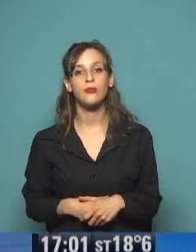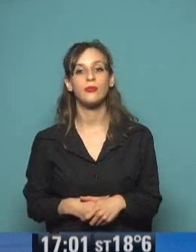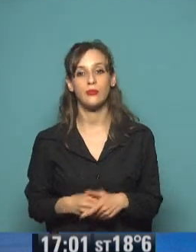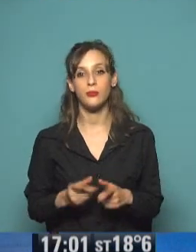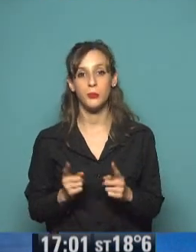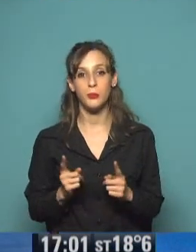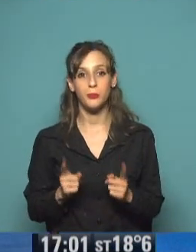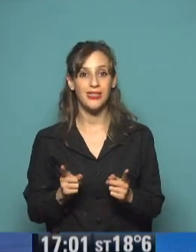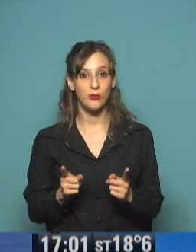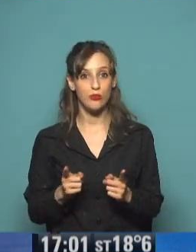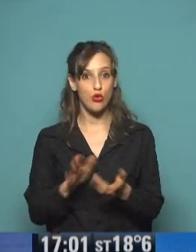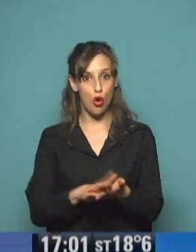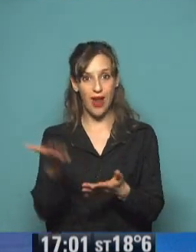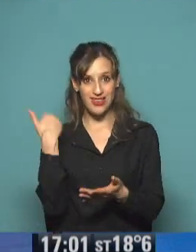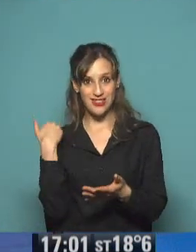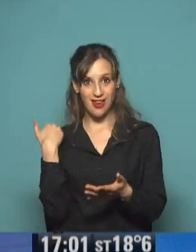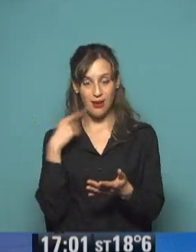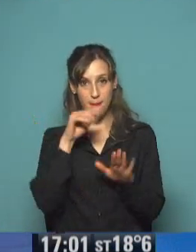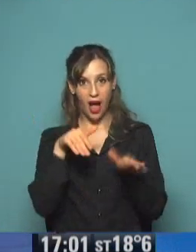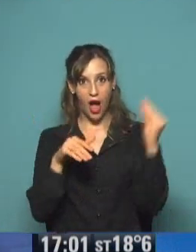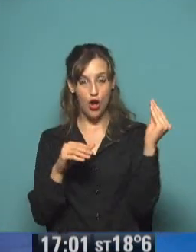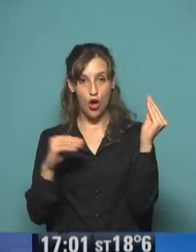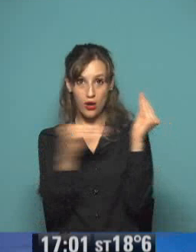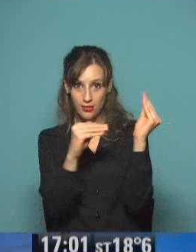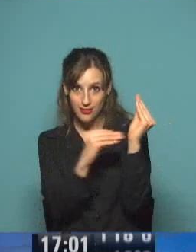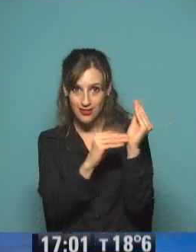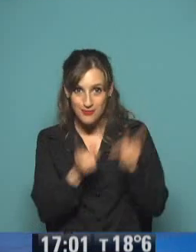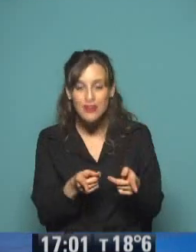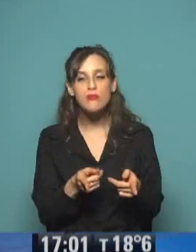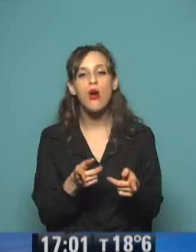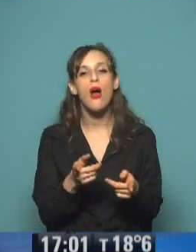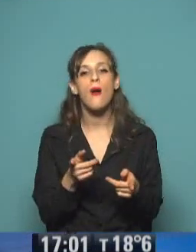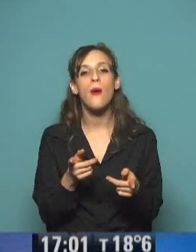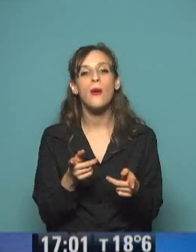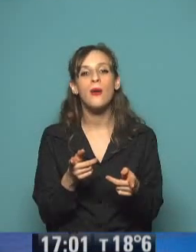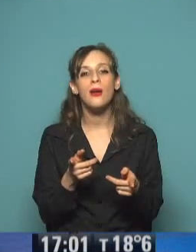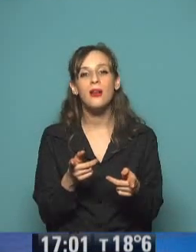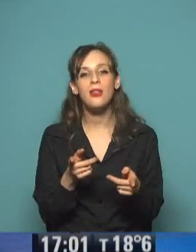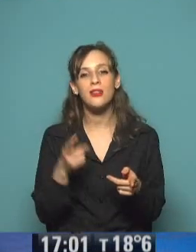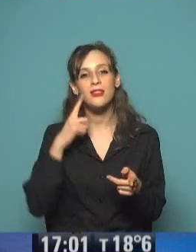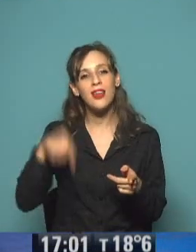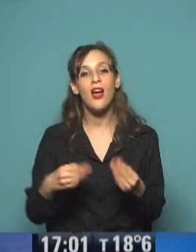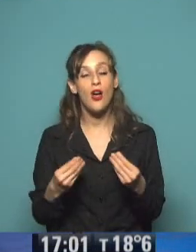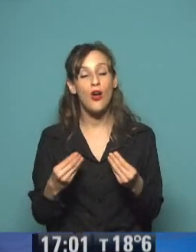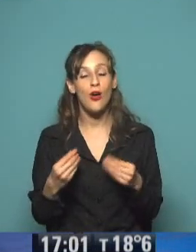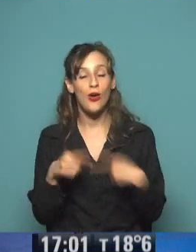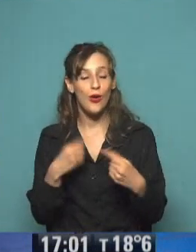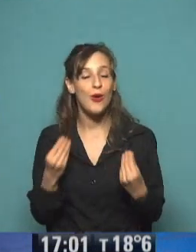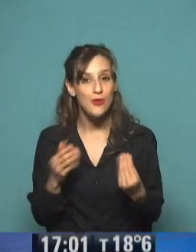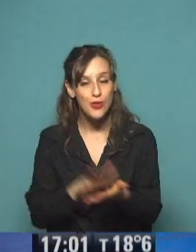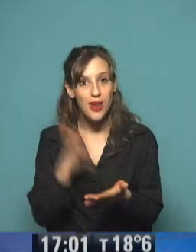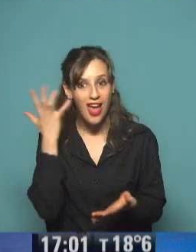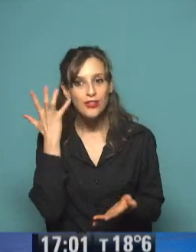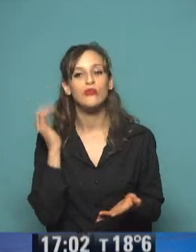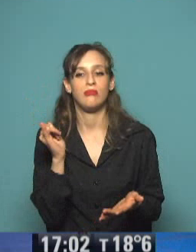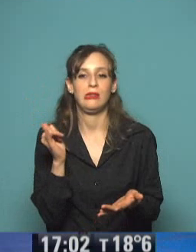esa presentación del pájaro carpintero para nuestra presentación? Y empecemos porque el pájaro carpintero